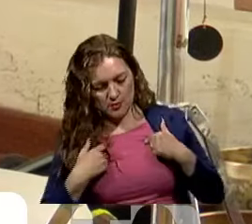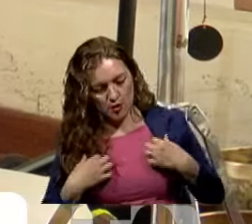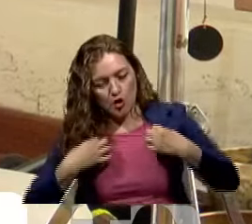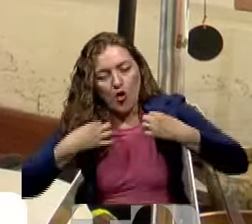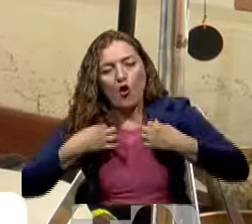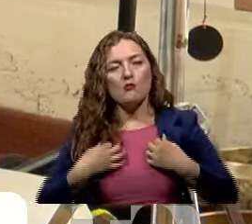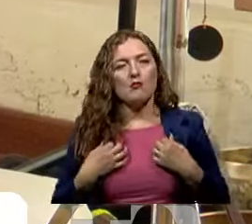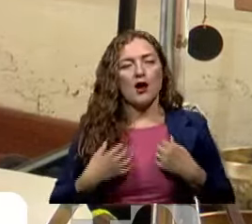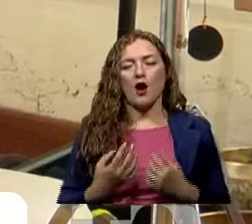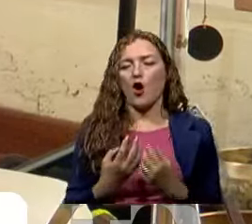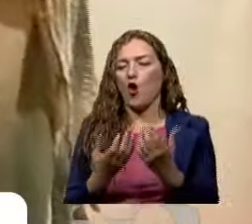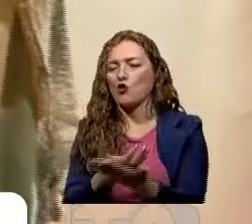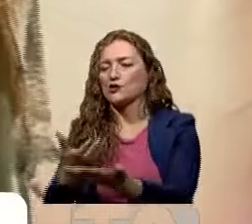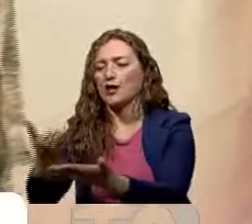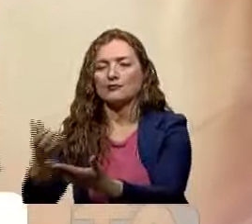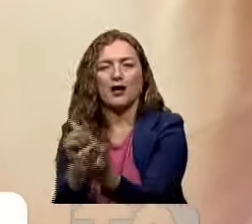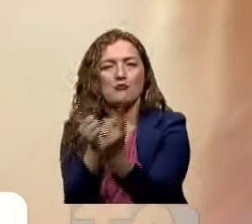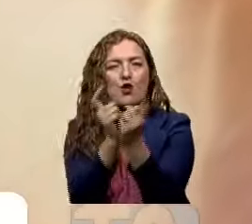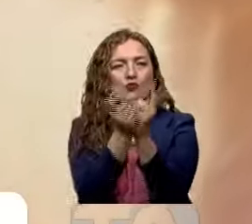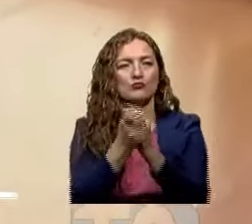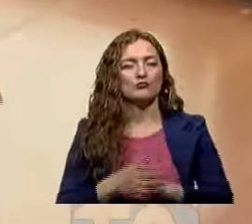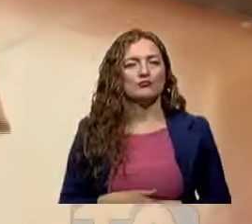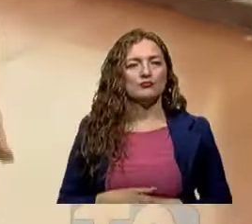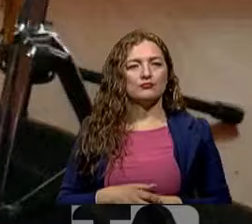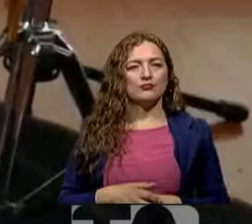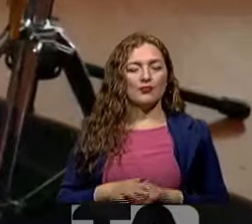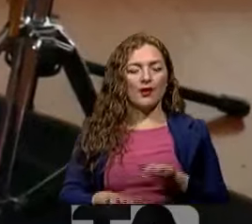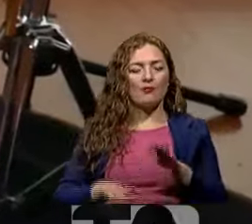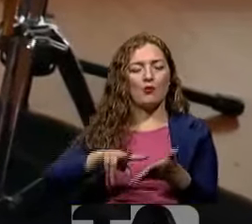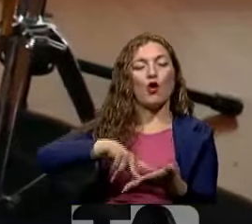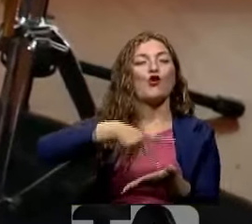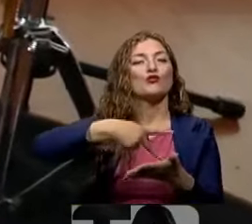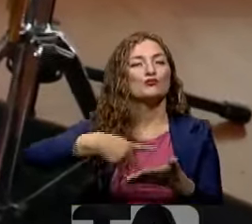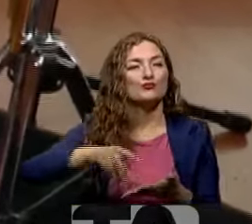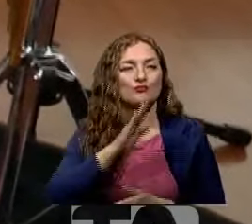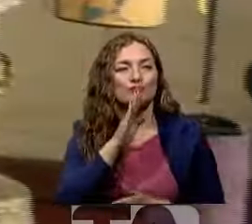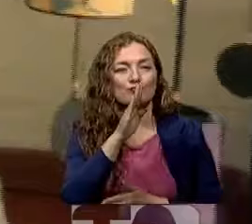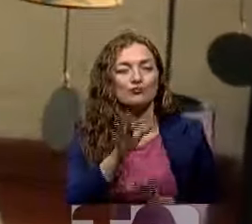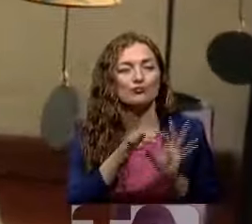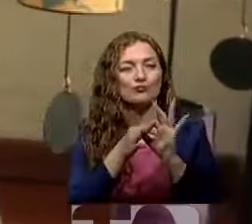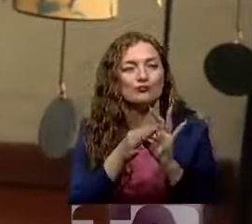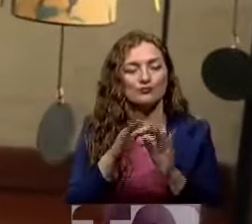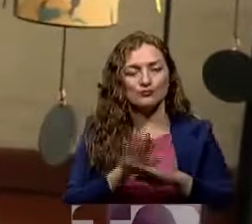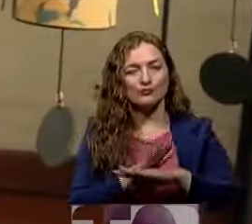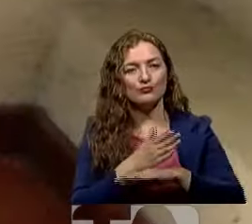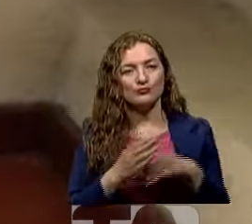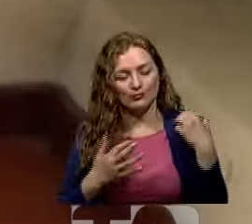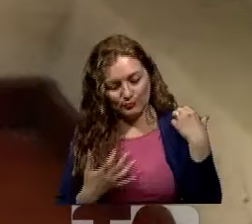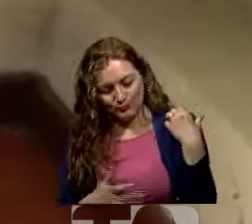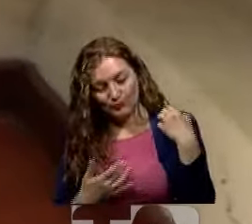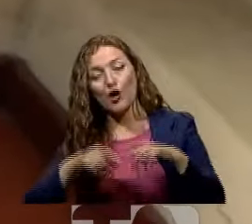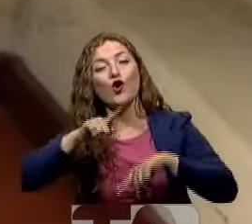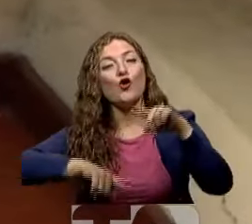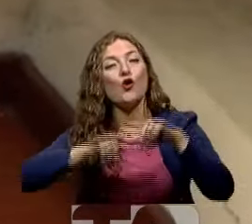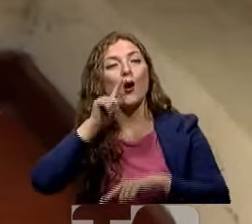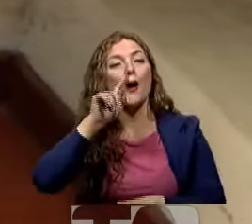telares, espigas, paja. Por supuesto, sus pasos y movimientos vienen armonizados y sincronizados con melodía que nace de su amigo,